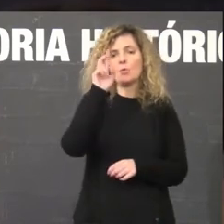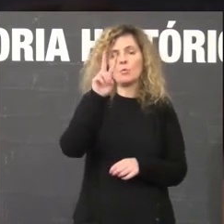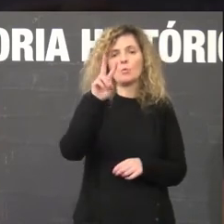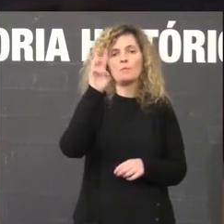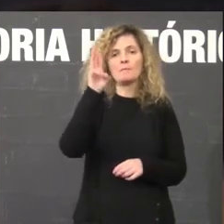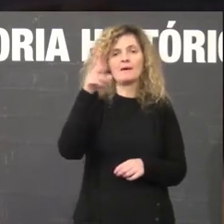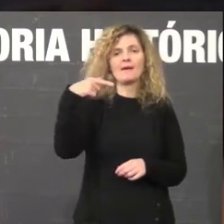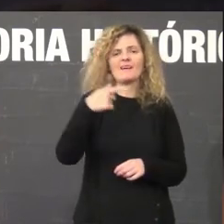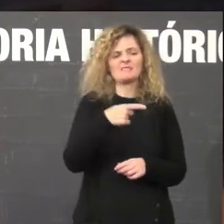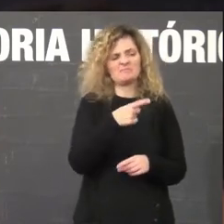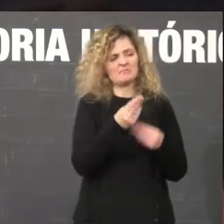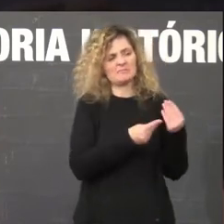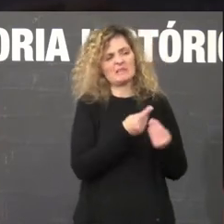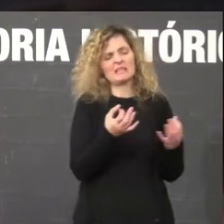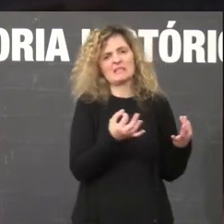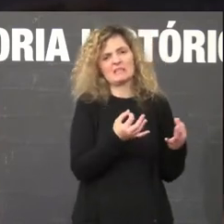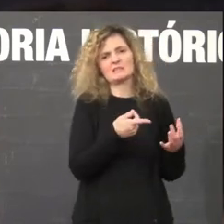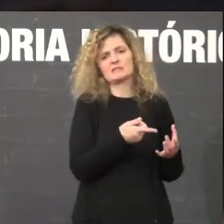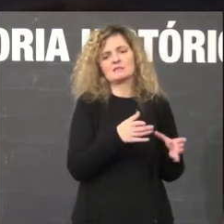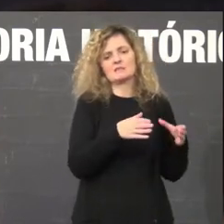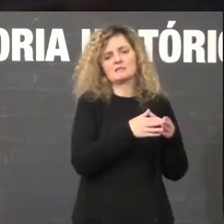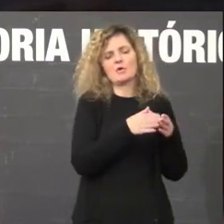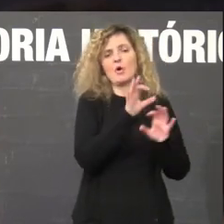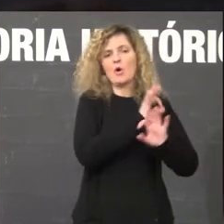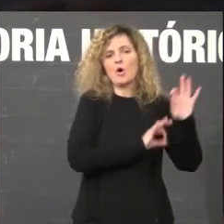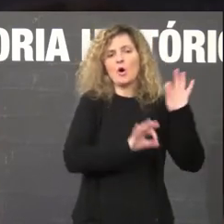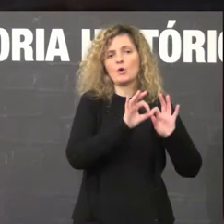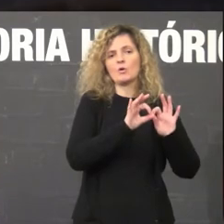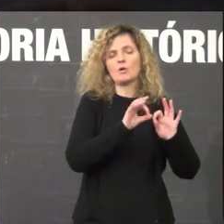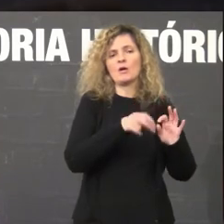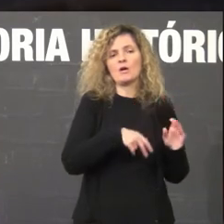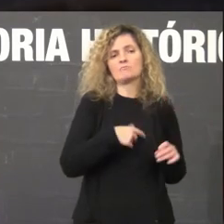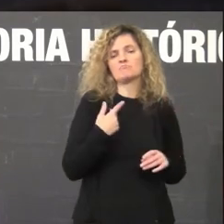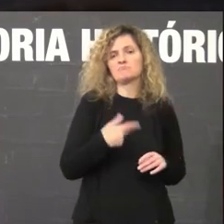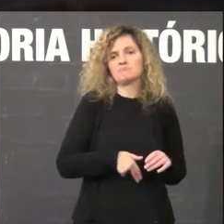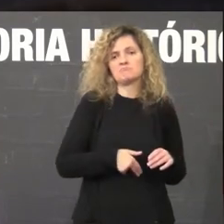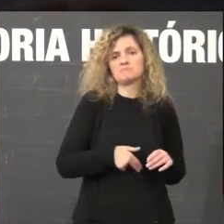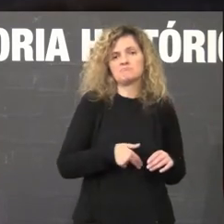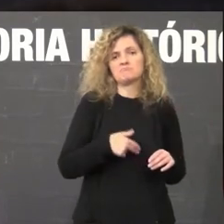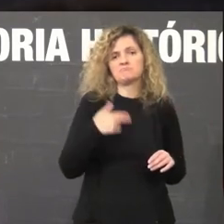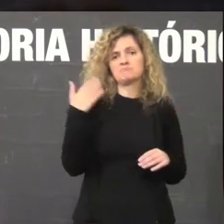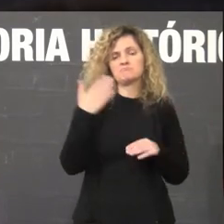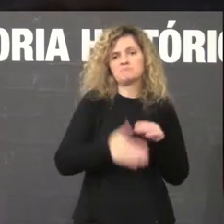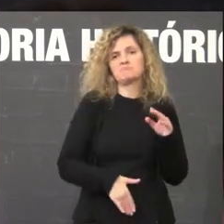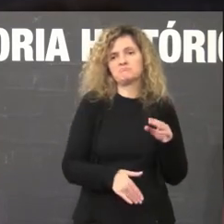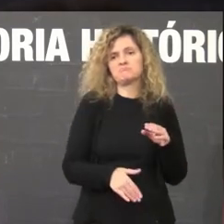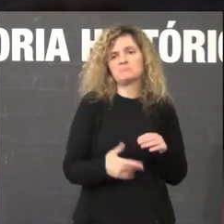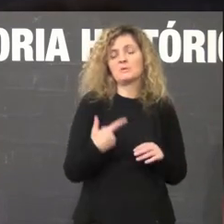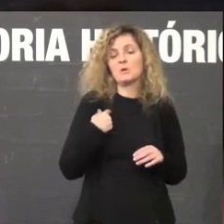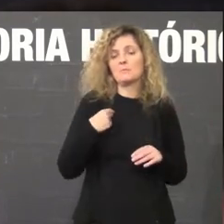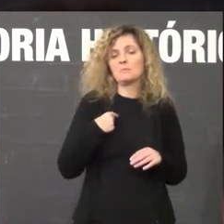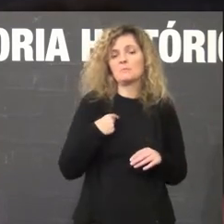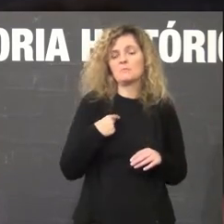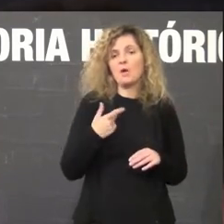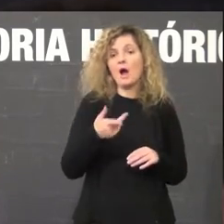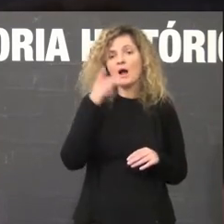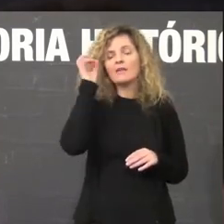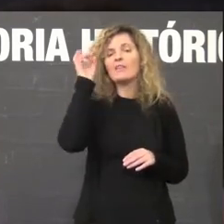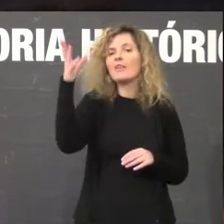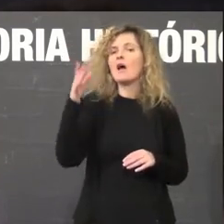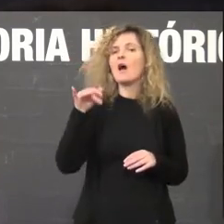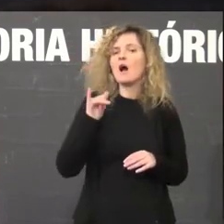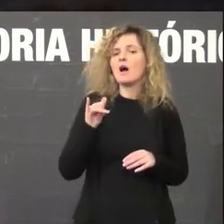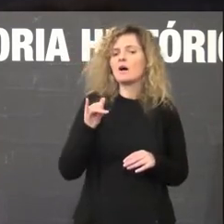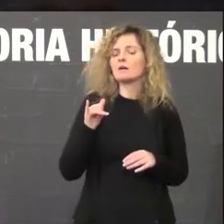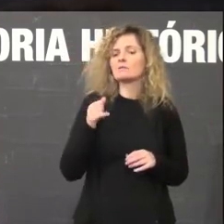sabía exactamente que era. Era unha organización radical que mesmo tiña a idea